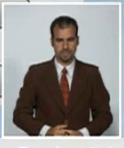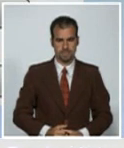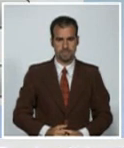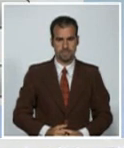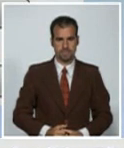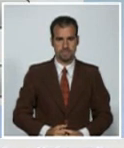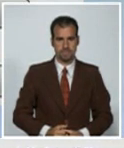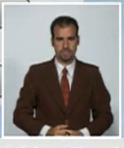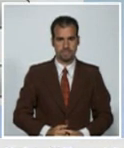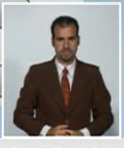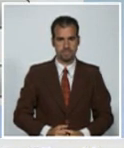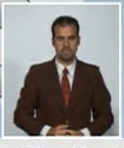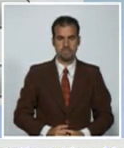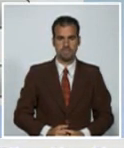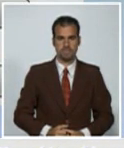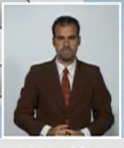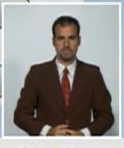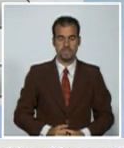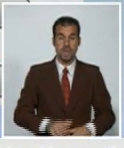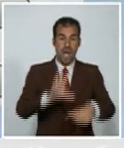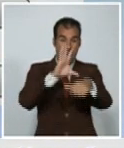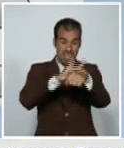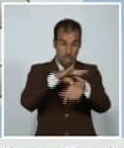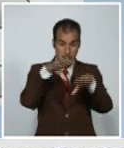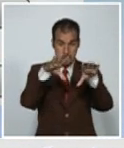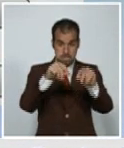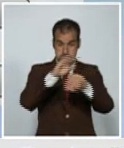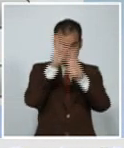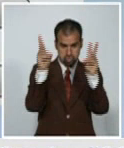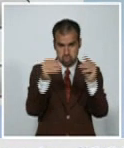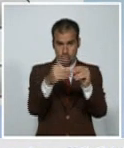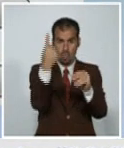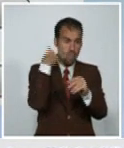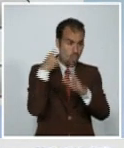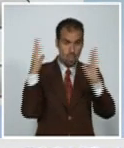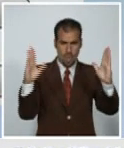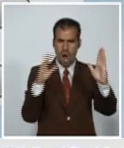y se han diagnosticado un total de